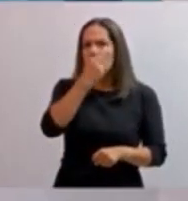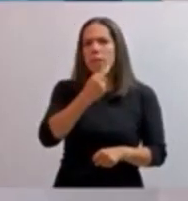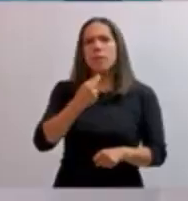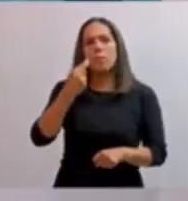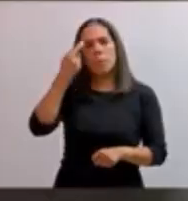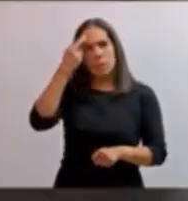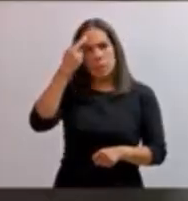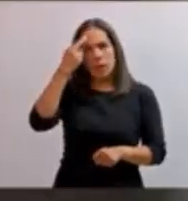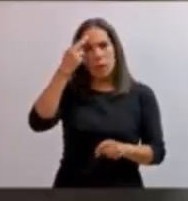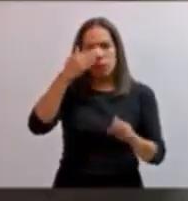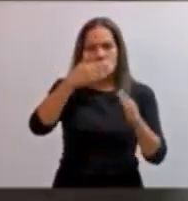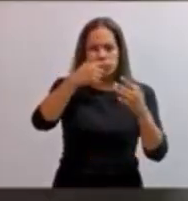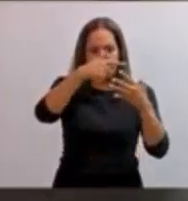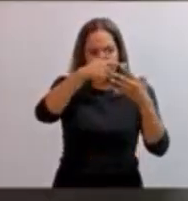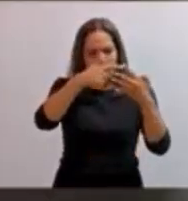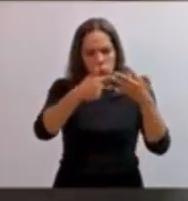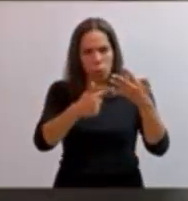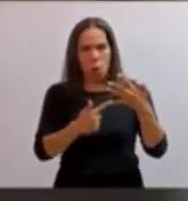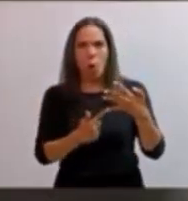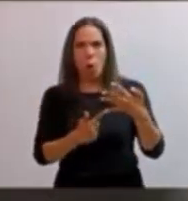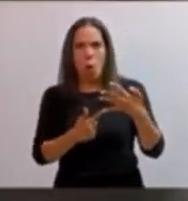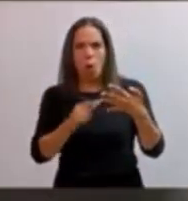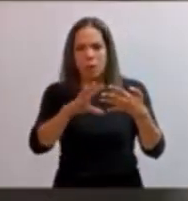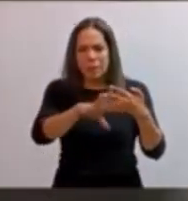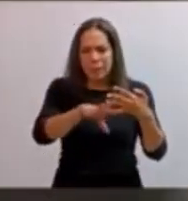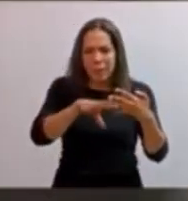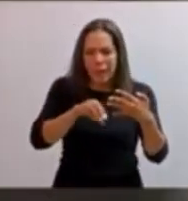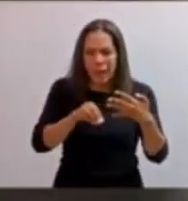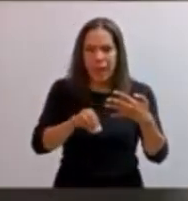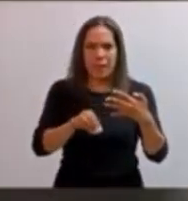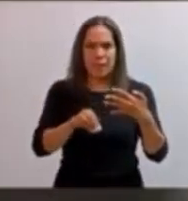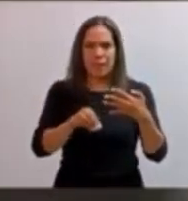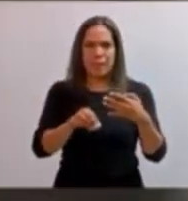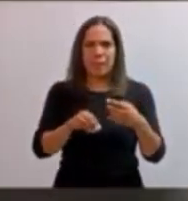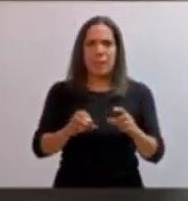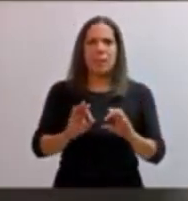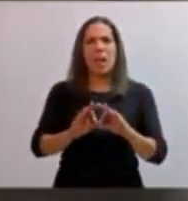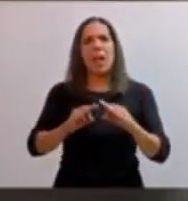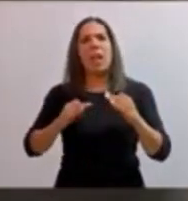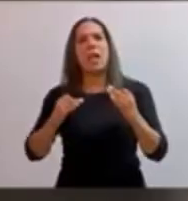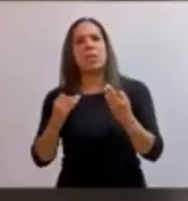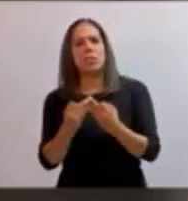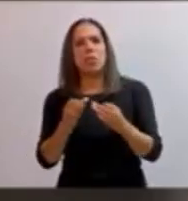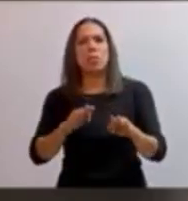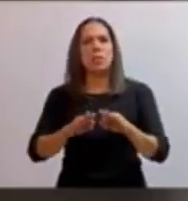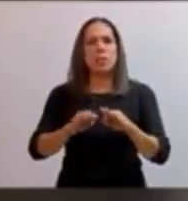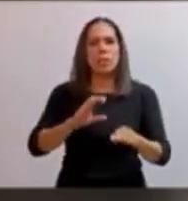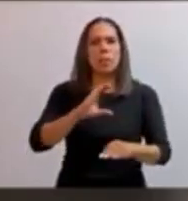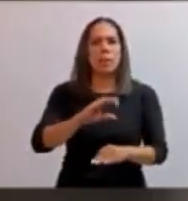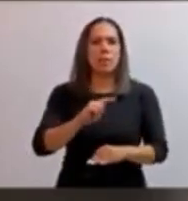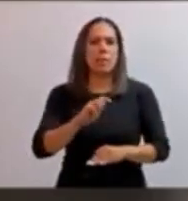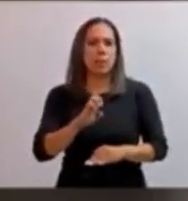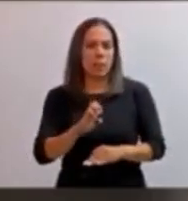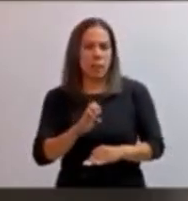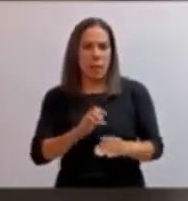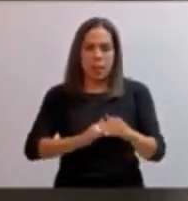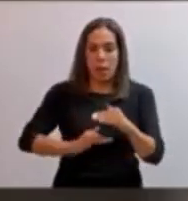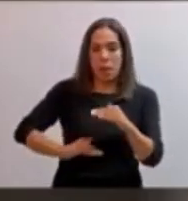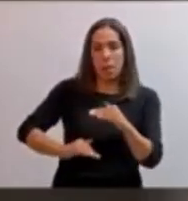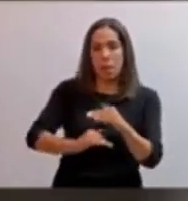los lineamientos para la integración, operación y funcionamiento de los consejos técnicos escolares de educación